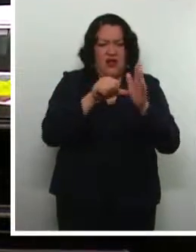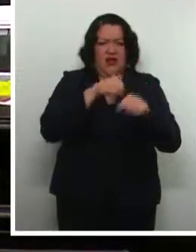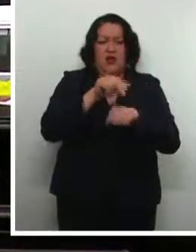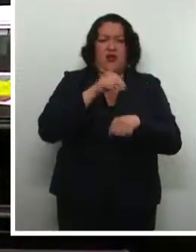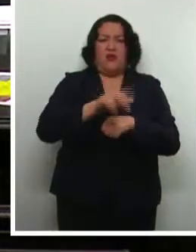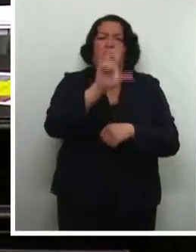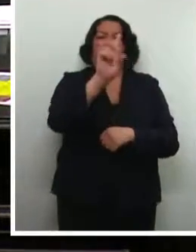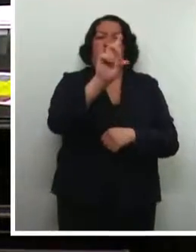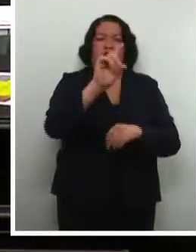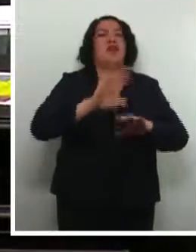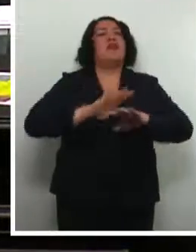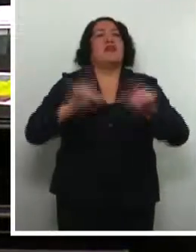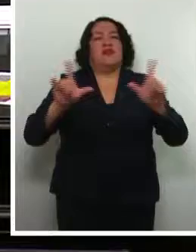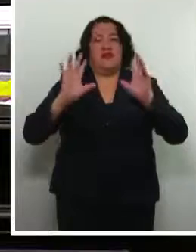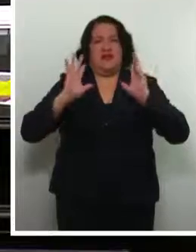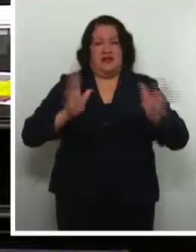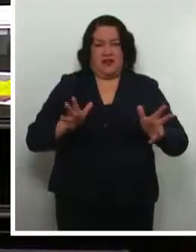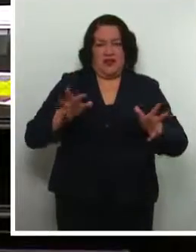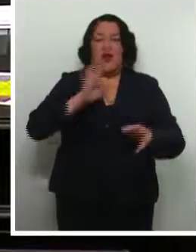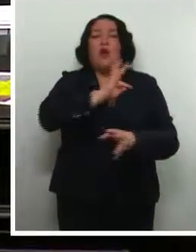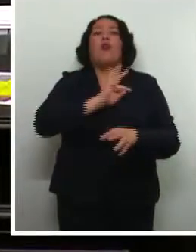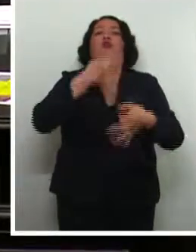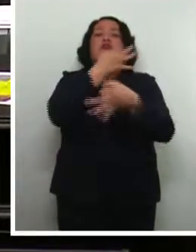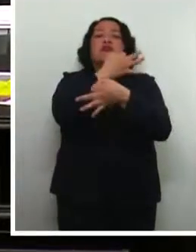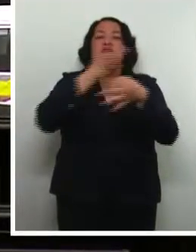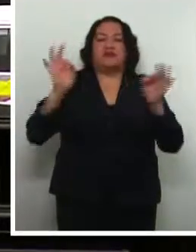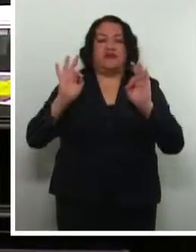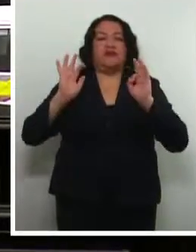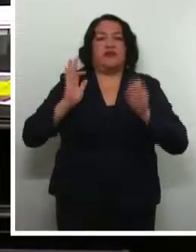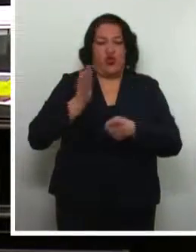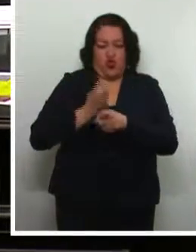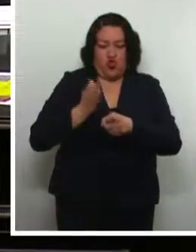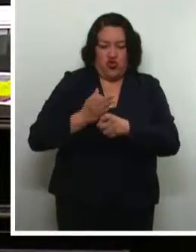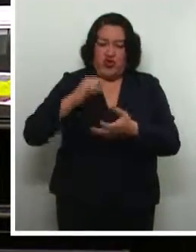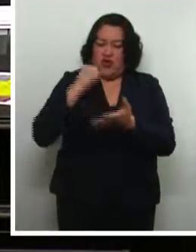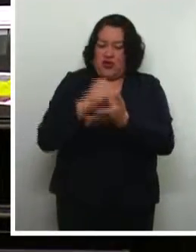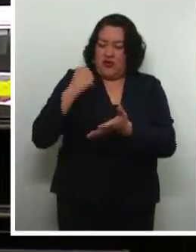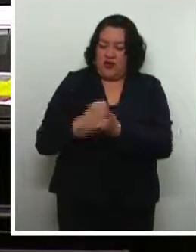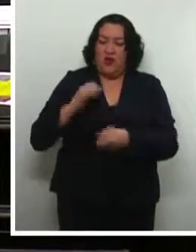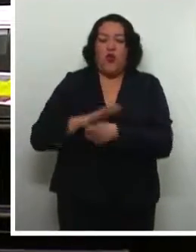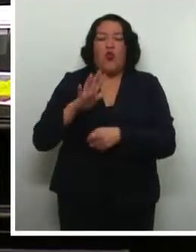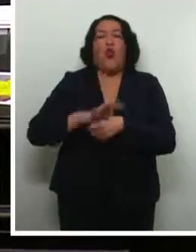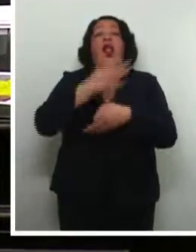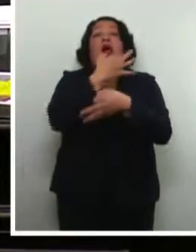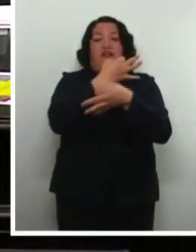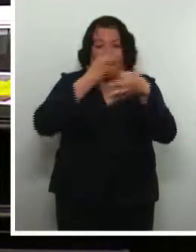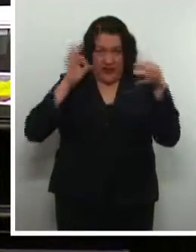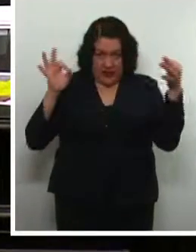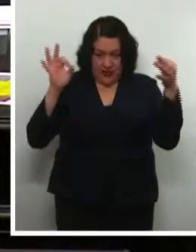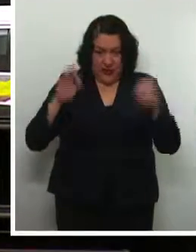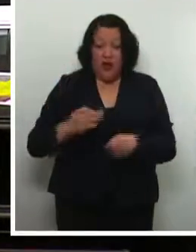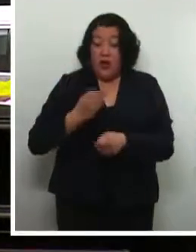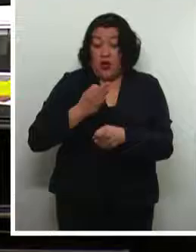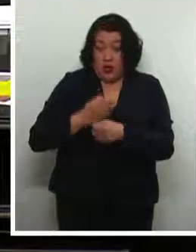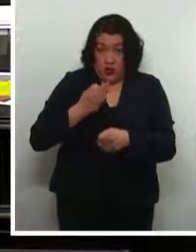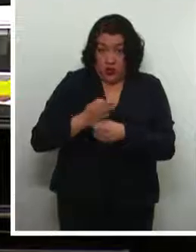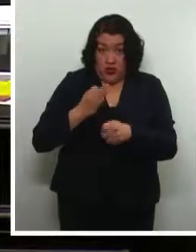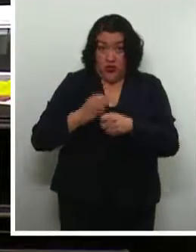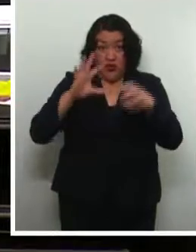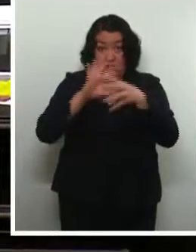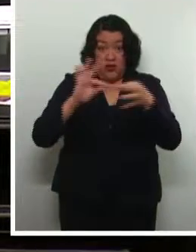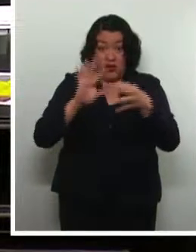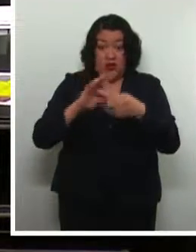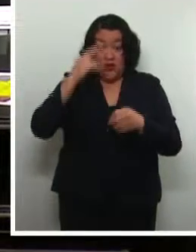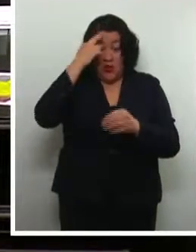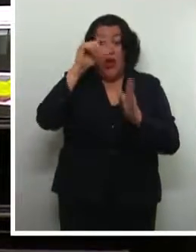ya estamos en condiciones de hacer la declaratoria de lo hasta ahora aprobado, por lo cual vamos a proceder a la